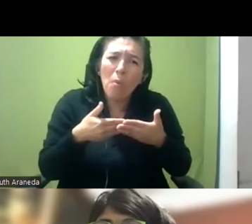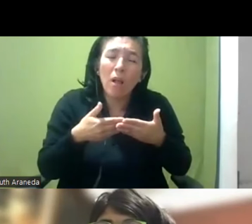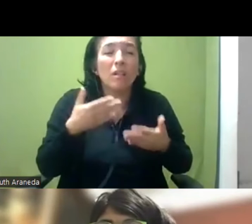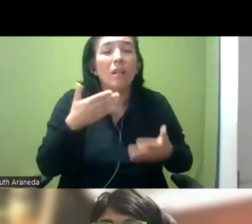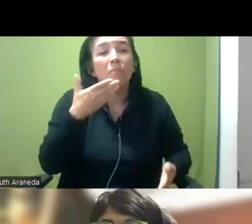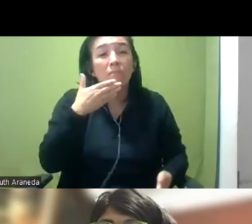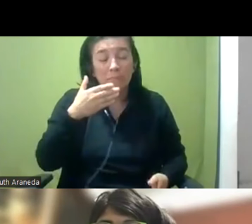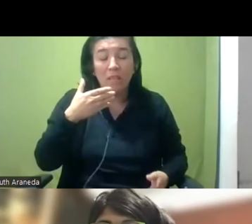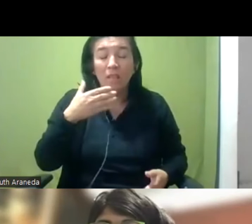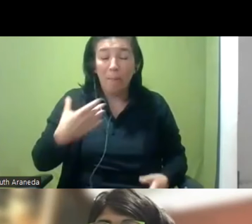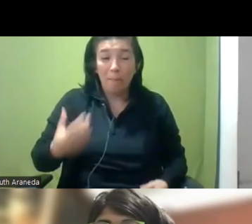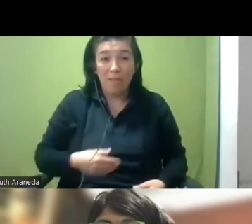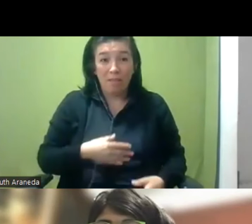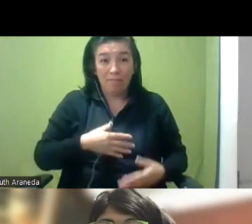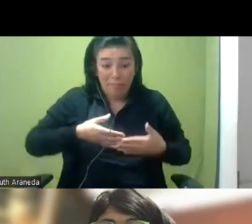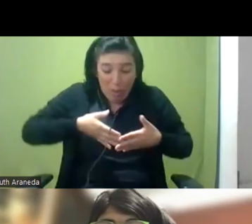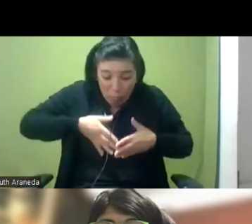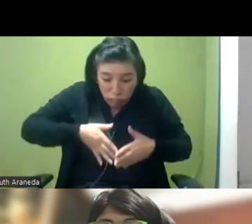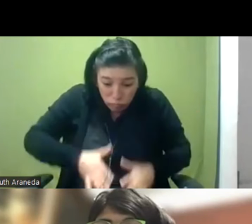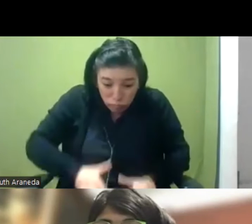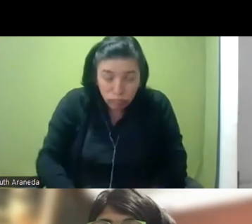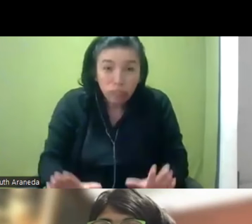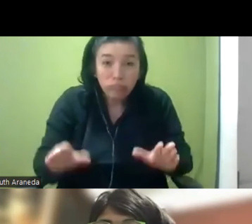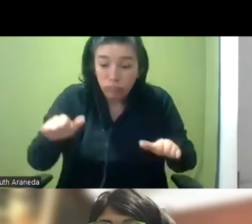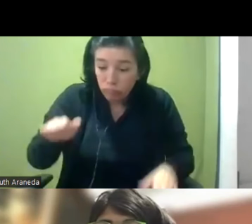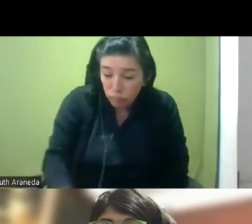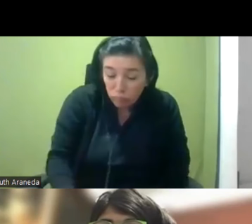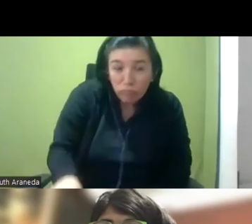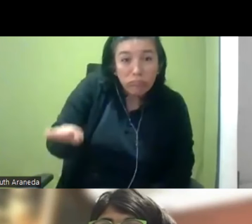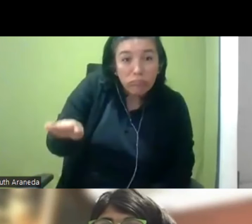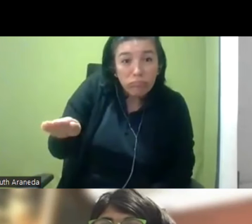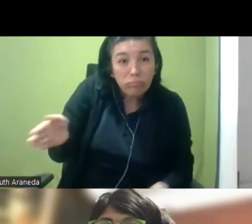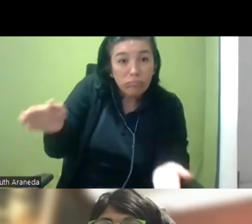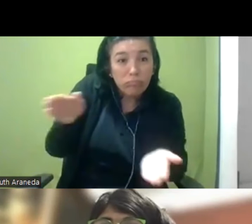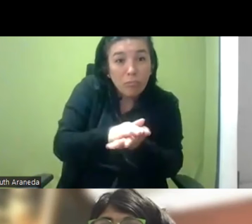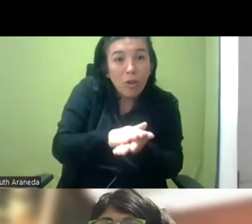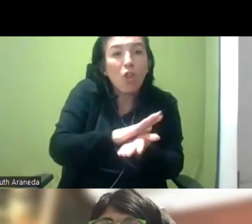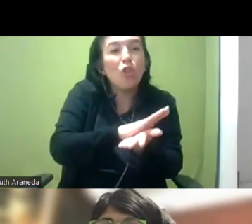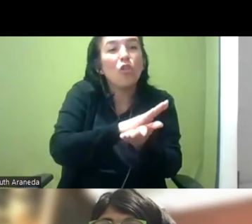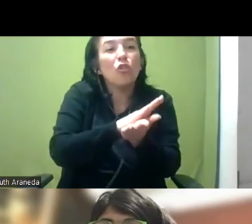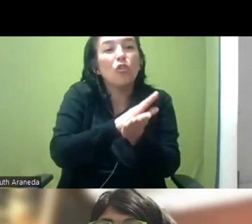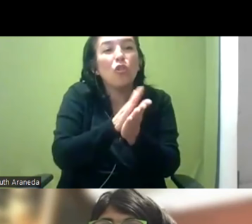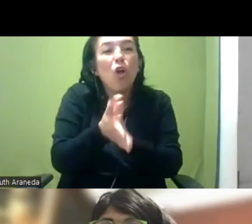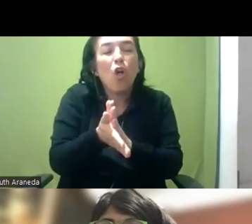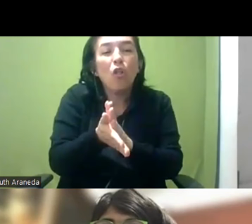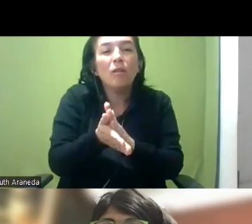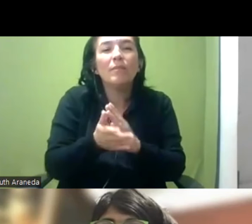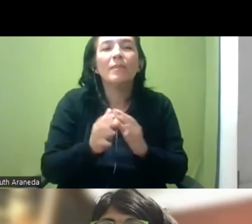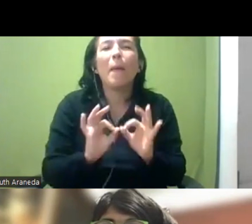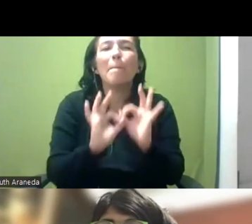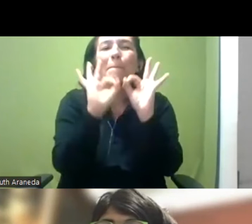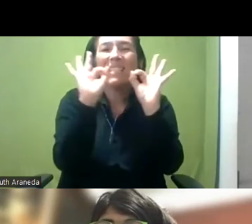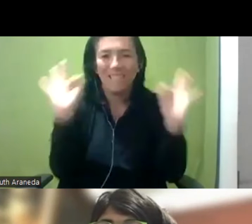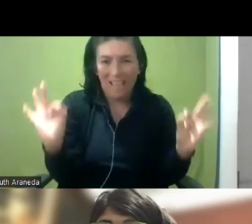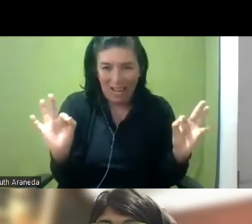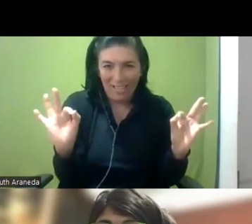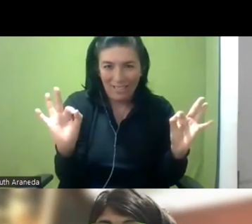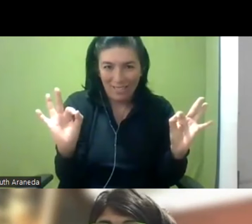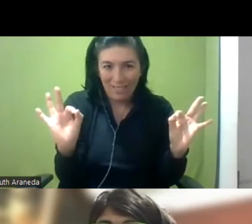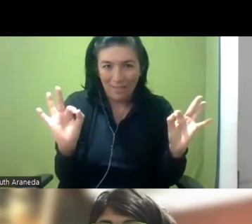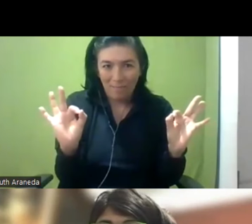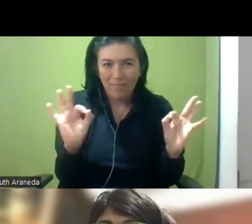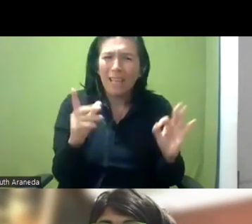vivir antes de vivir poco después de nacer, etcétera, todos reciben un trato especial. Son los